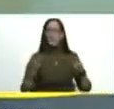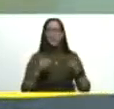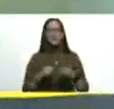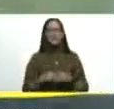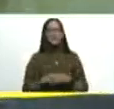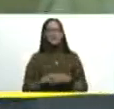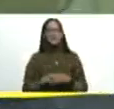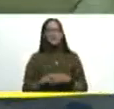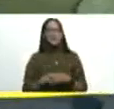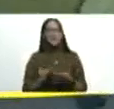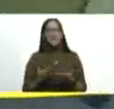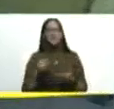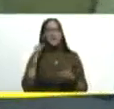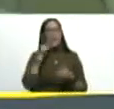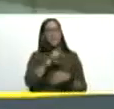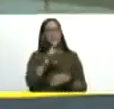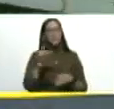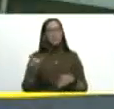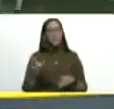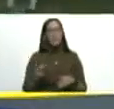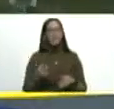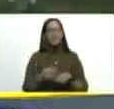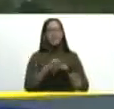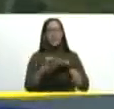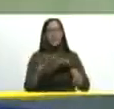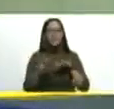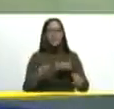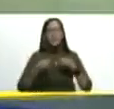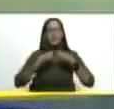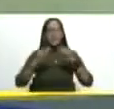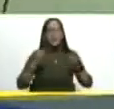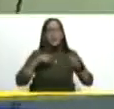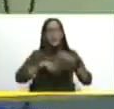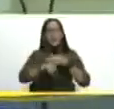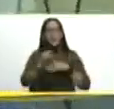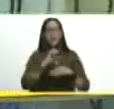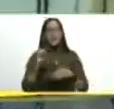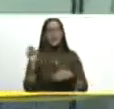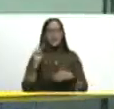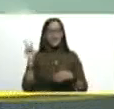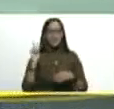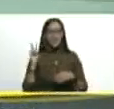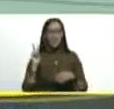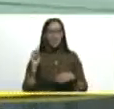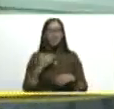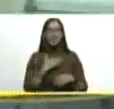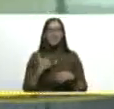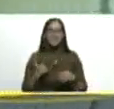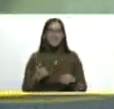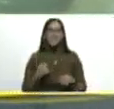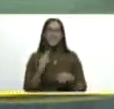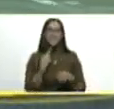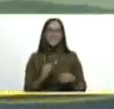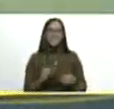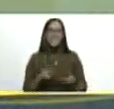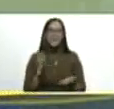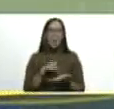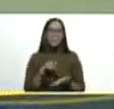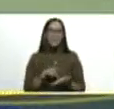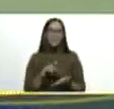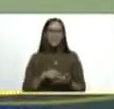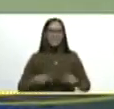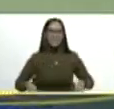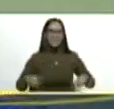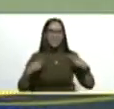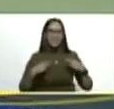10.000 habitantes de este municipio capistrano, que es la puerta al oriente venezolano. Quiero destacar la presencia, hacen vida en